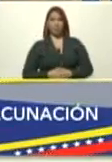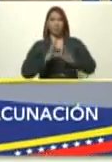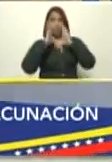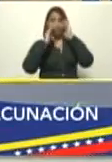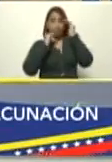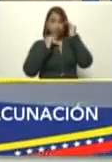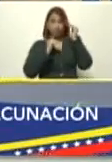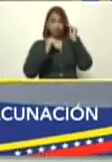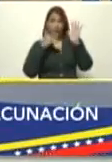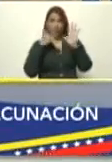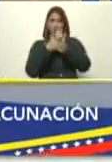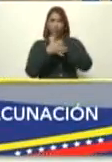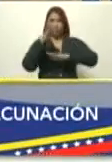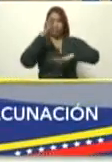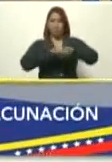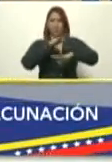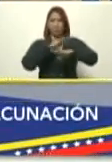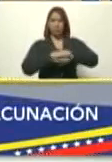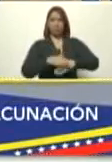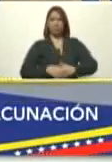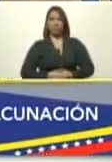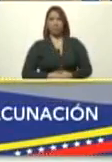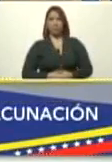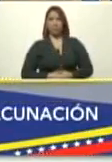atentos a los acontecimientos